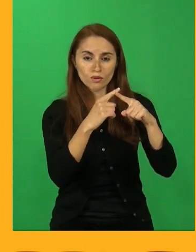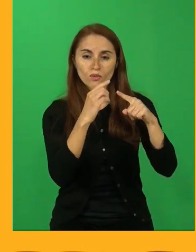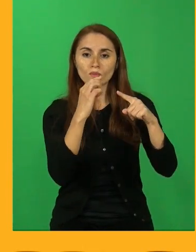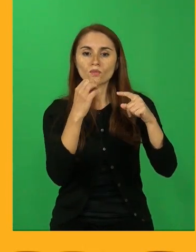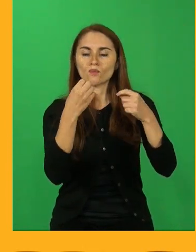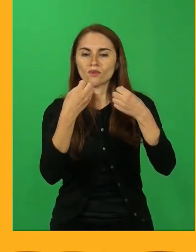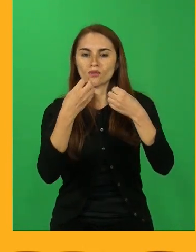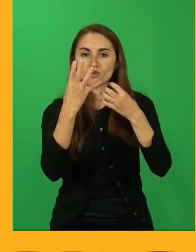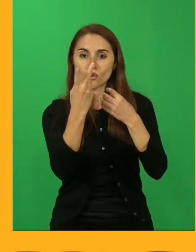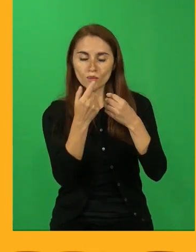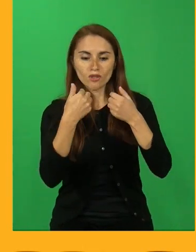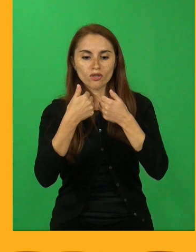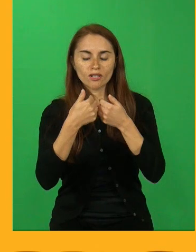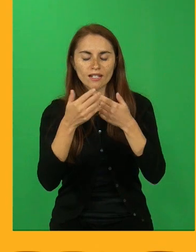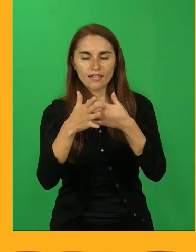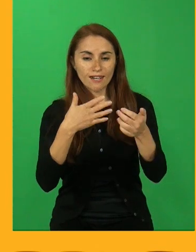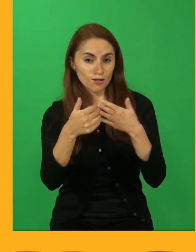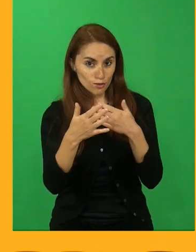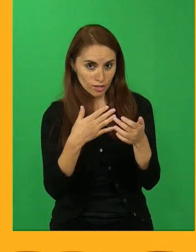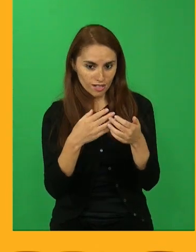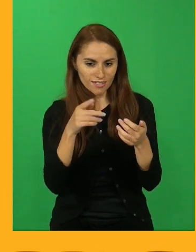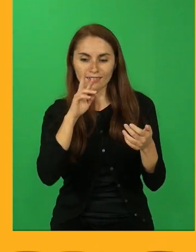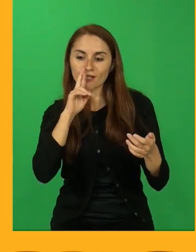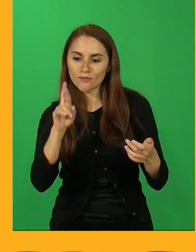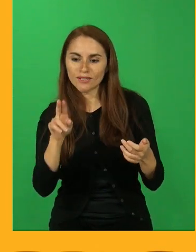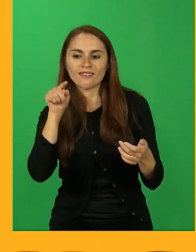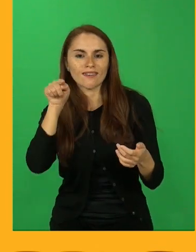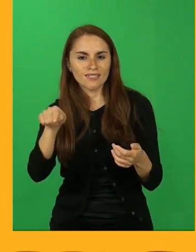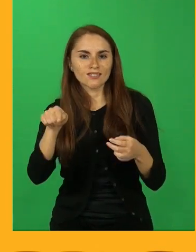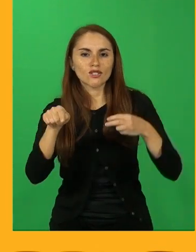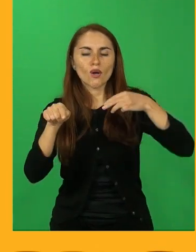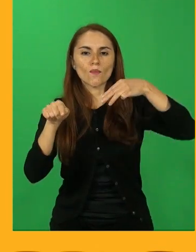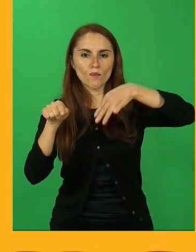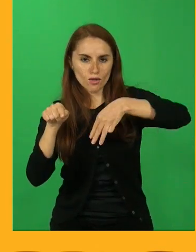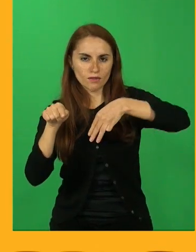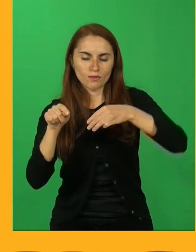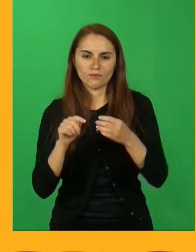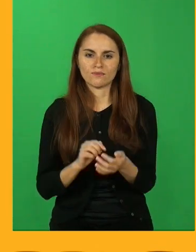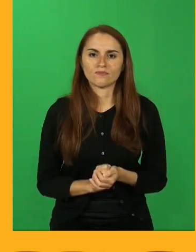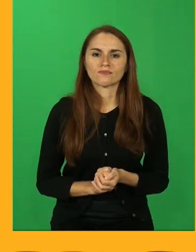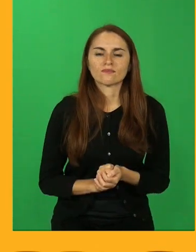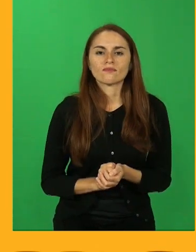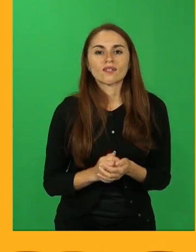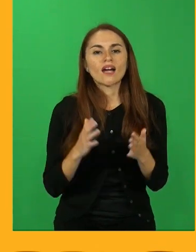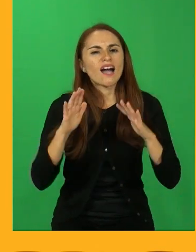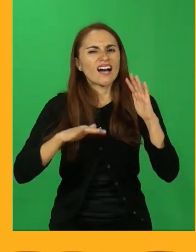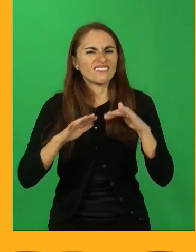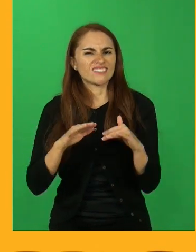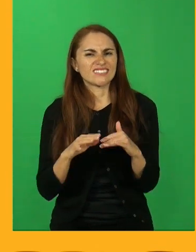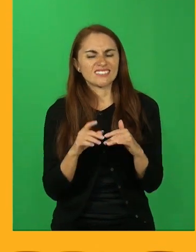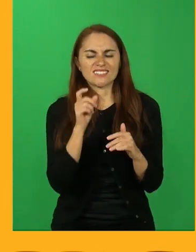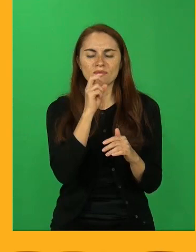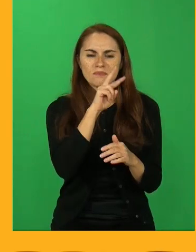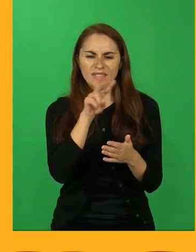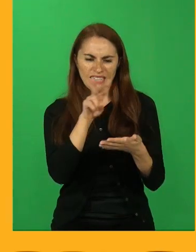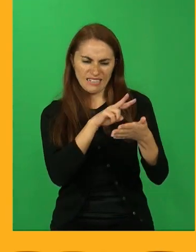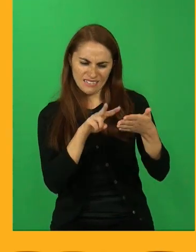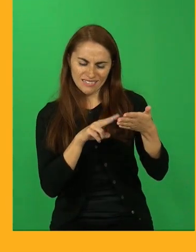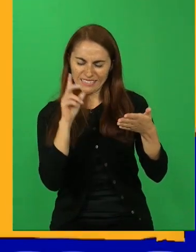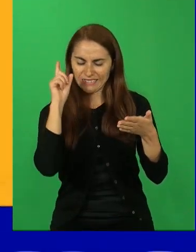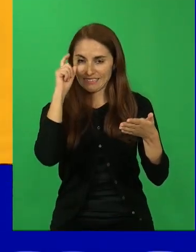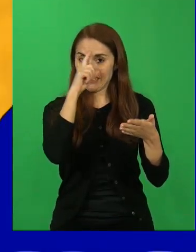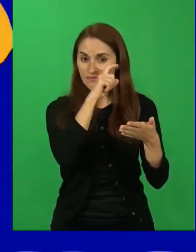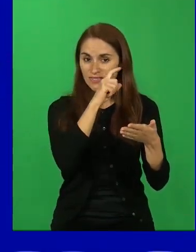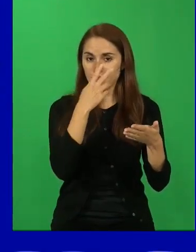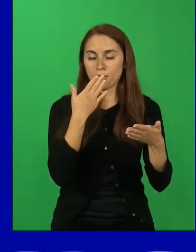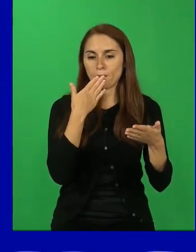por cada uno de los números naturales. Cuando estudiamos, ¿no es cierto?, el concepto, a veces se nos hace más difícil y más